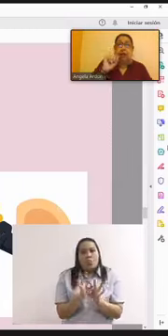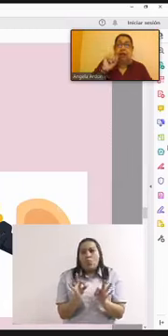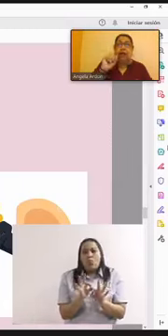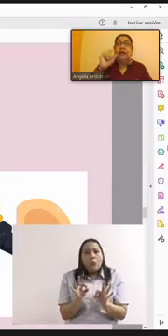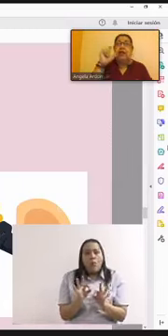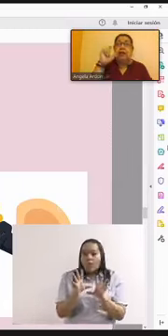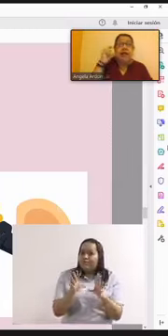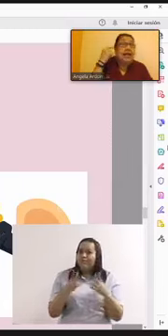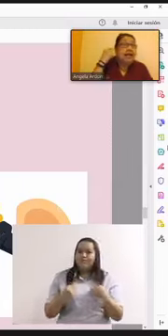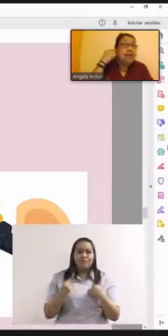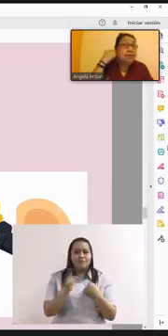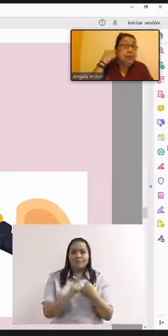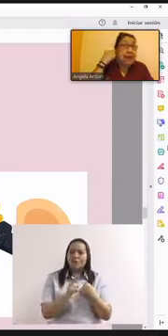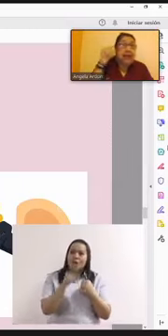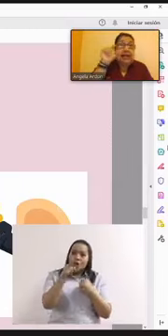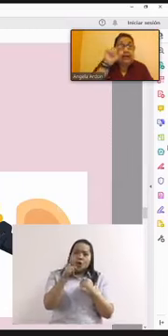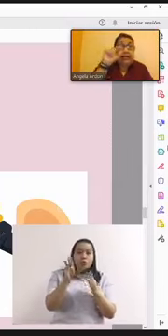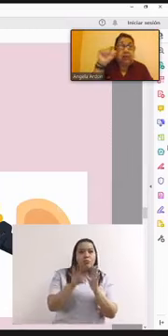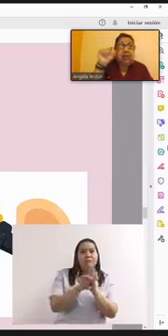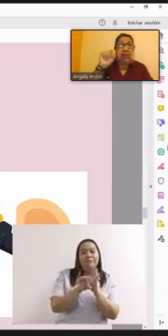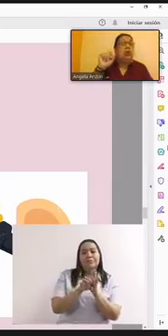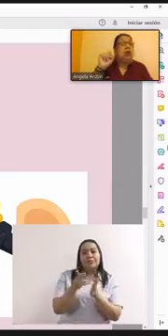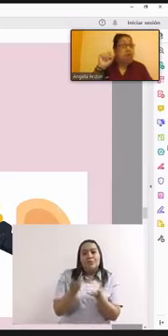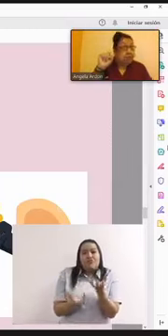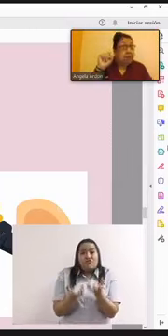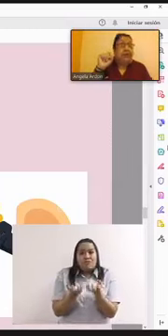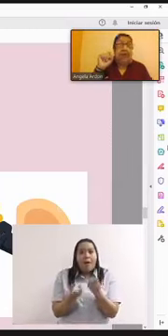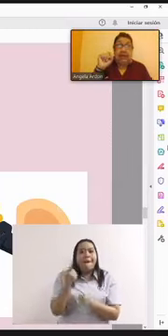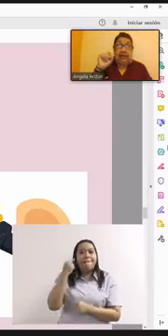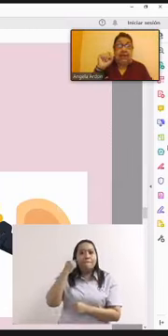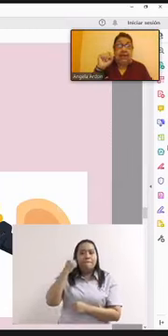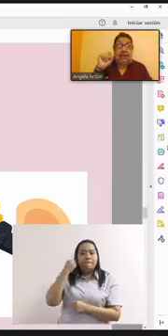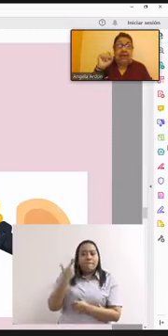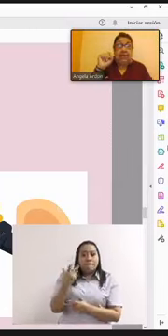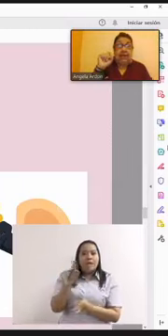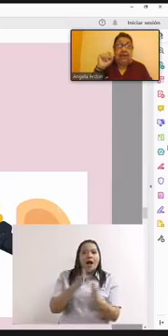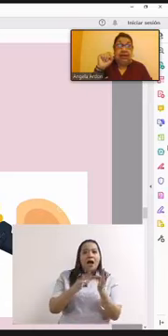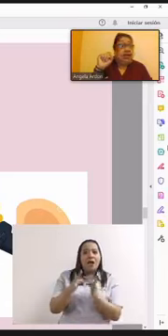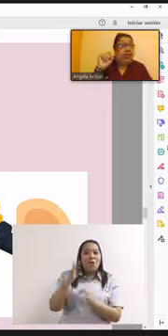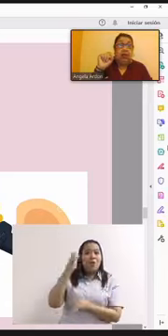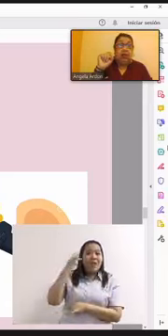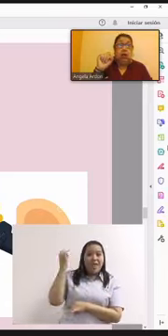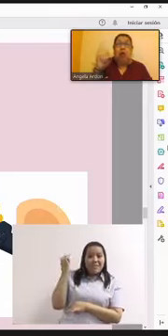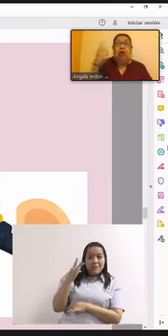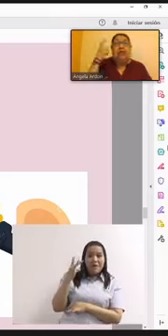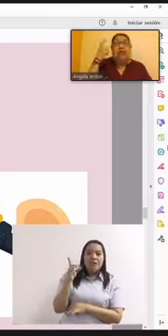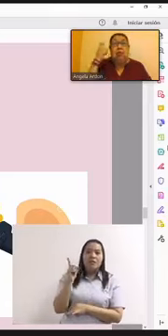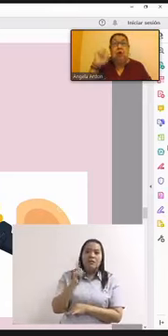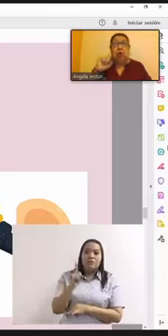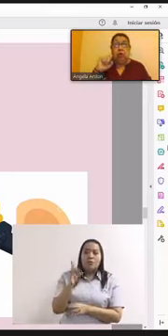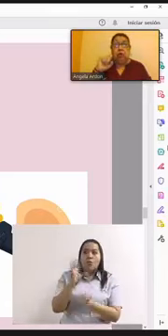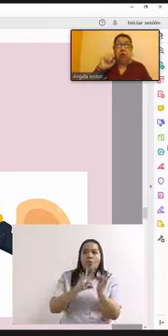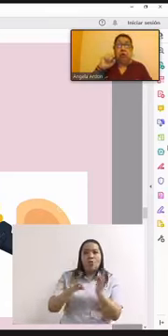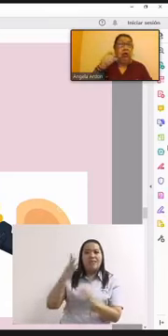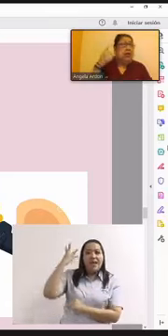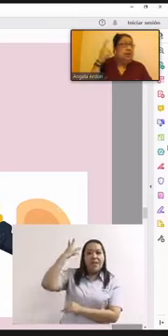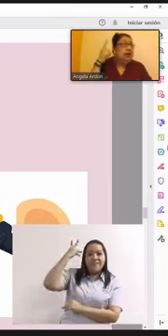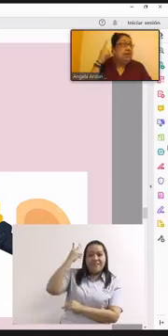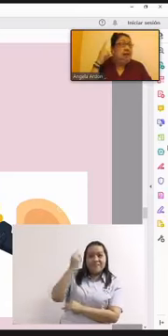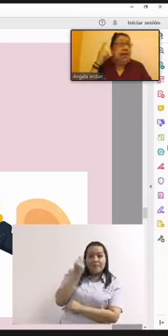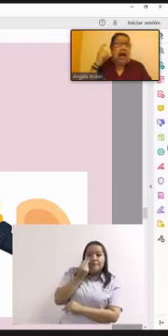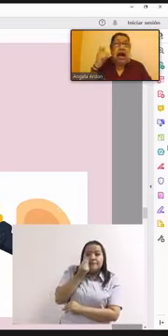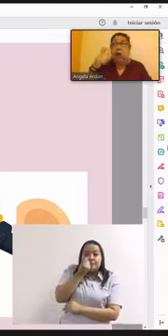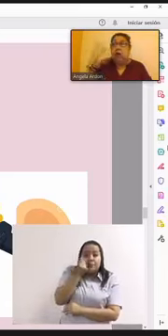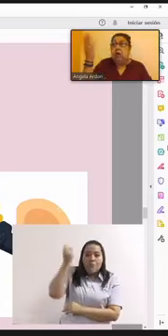perforar el tímpano, te puede quemar el canal auditivo. Parece mentira que sí. Entonces no. O te echa limón, o que te va a